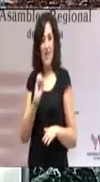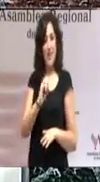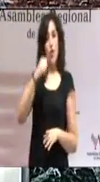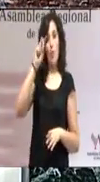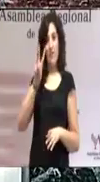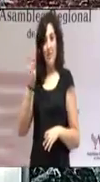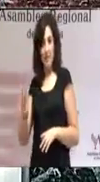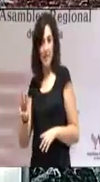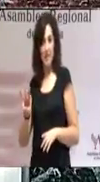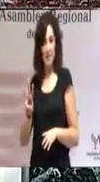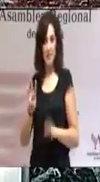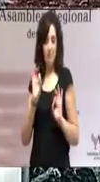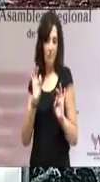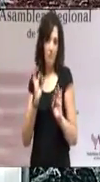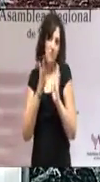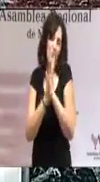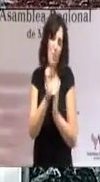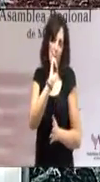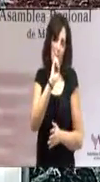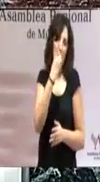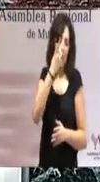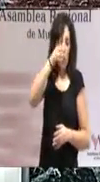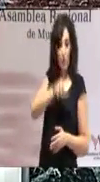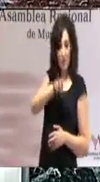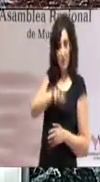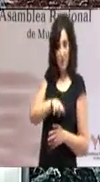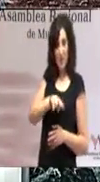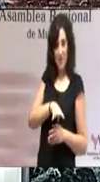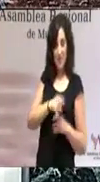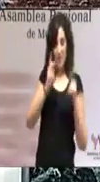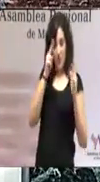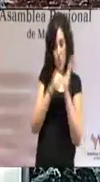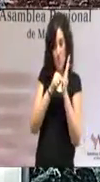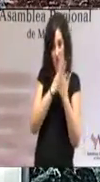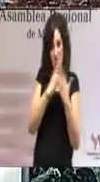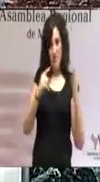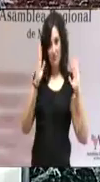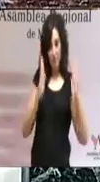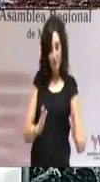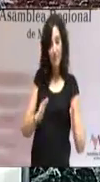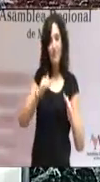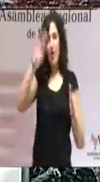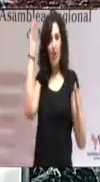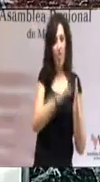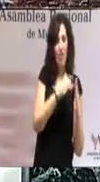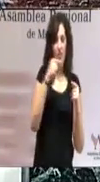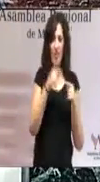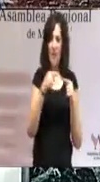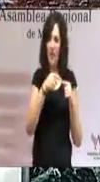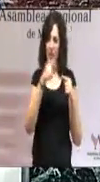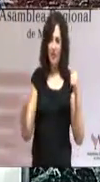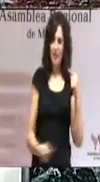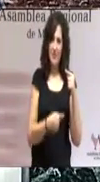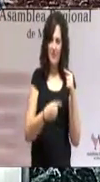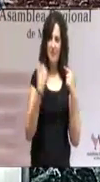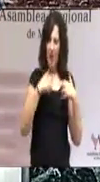el 0,23. Es decir, en el primer cuatrimestre el déficit de nuestra comunidad se ha reducido de una forma muy notable. El año